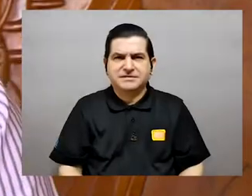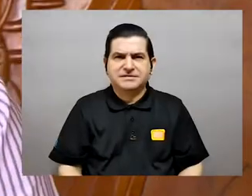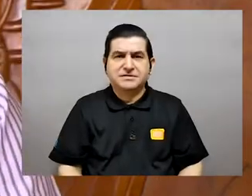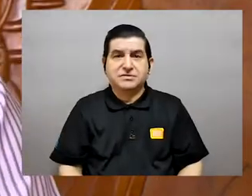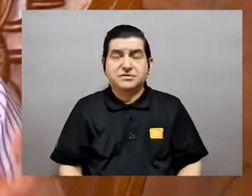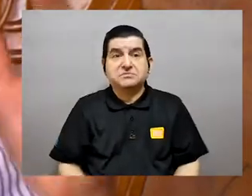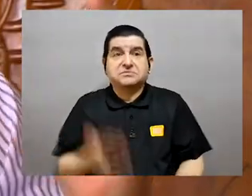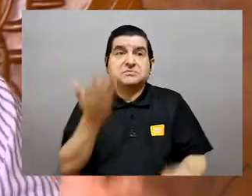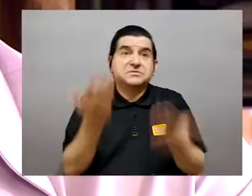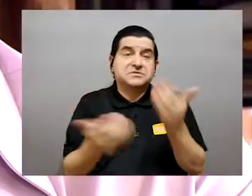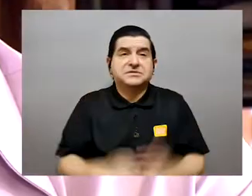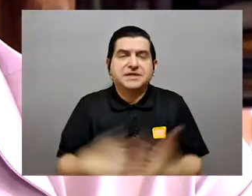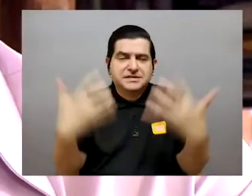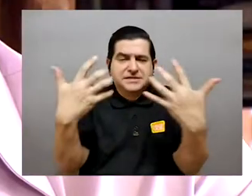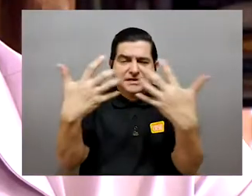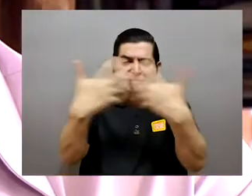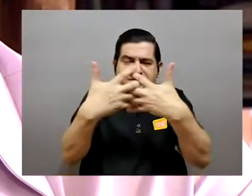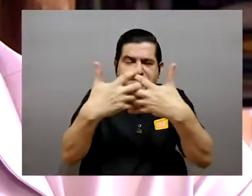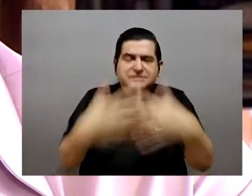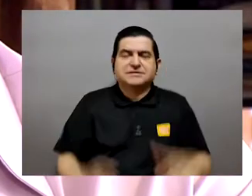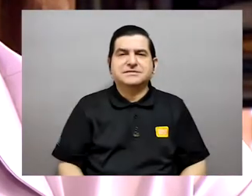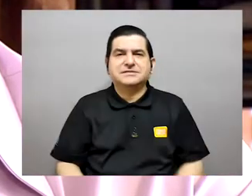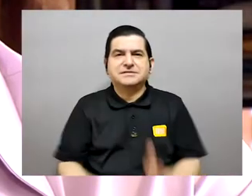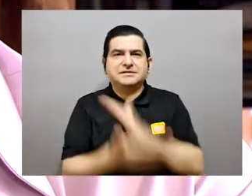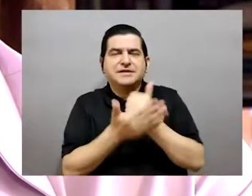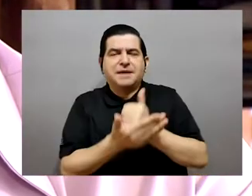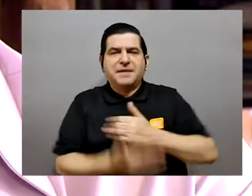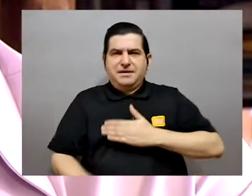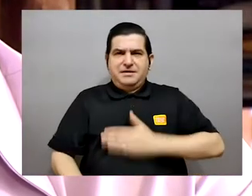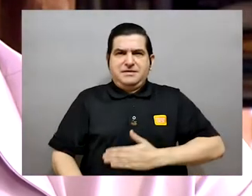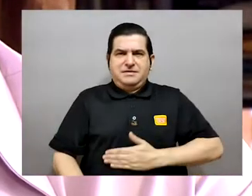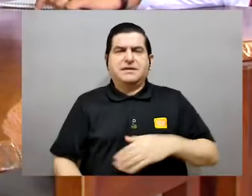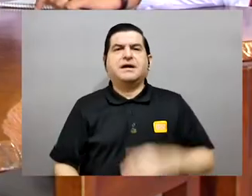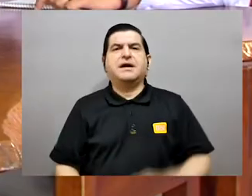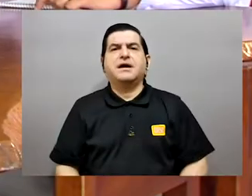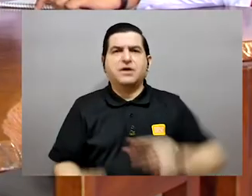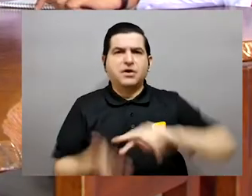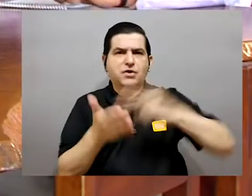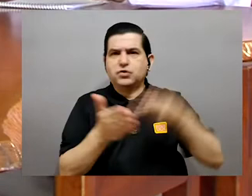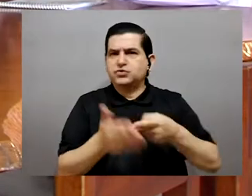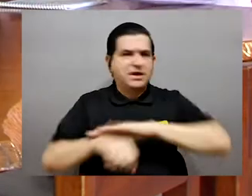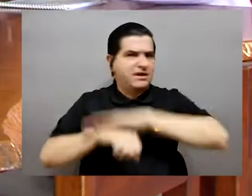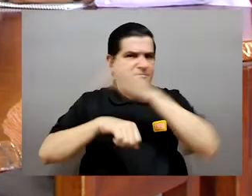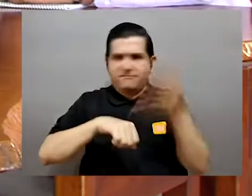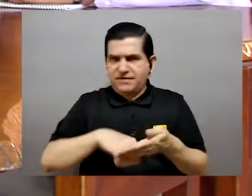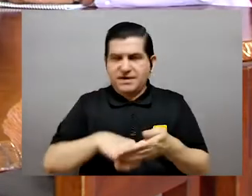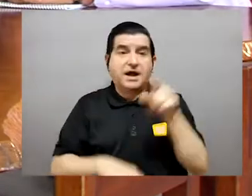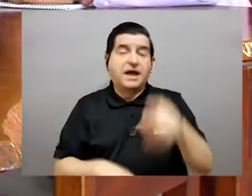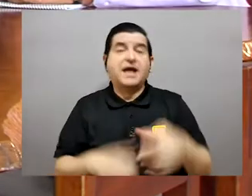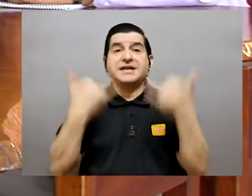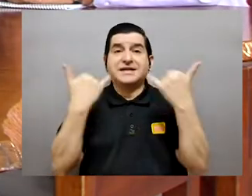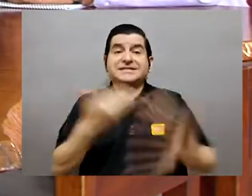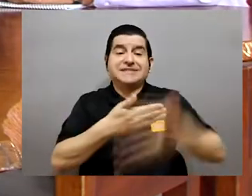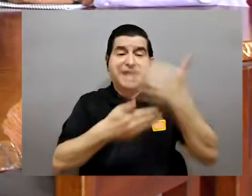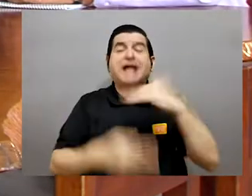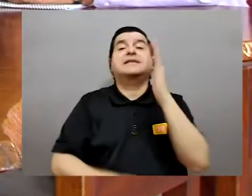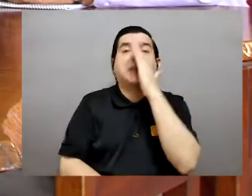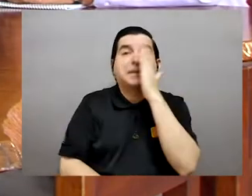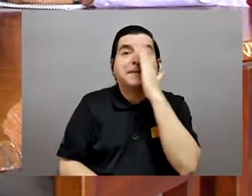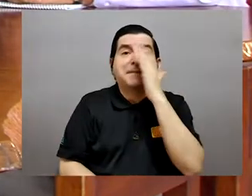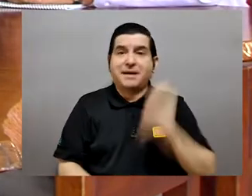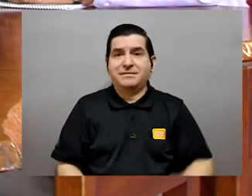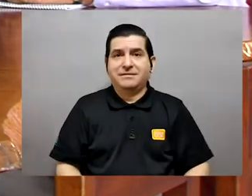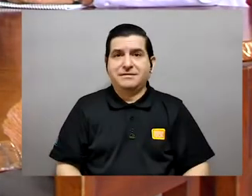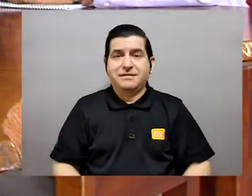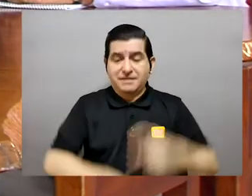que estudiemos, para que seamos gente de bien. Y ahí es donde está, digamos, mi mamá era muy, muy... Ella